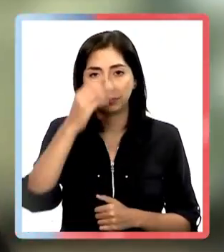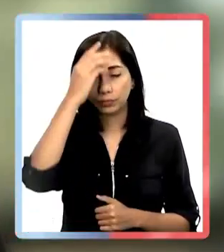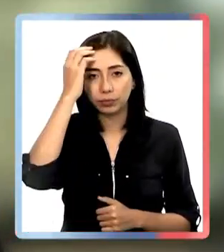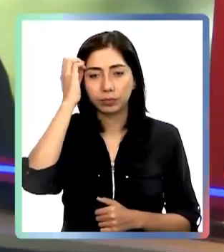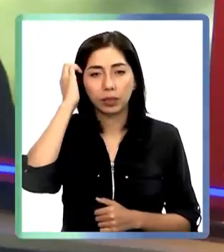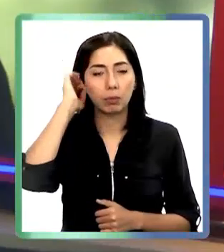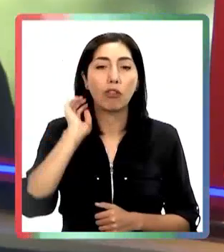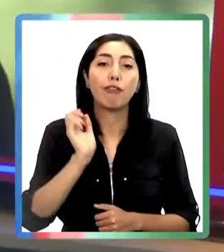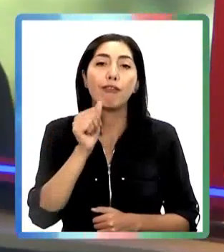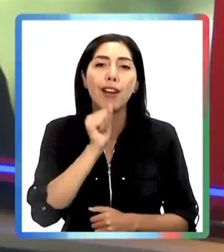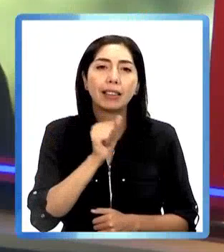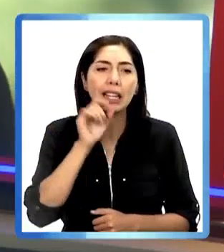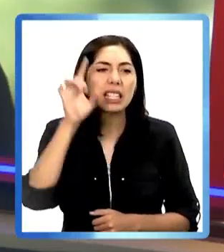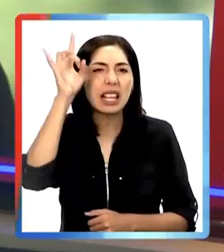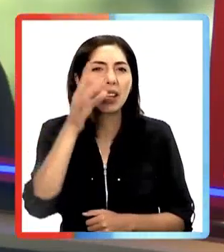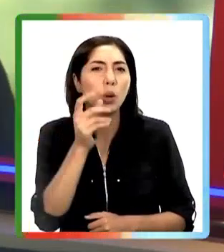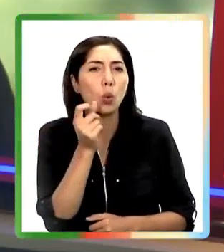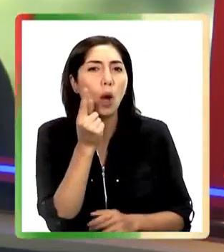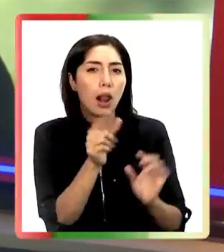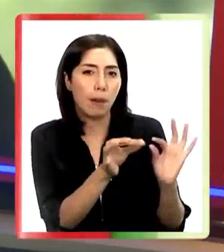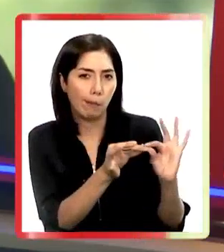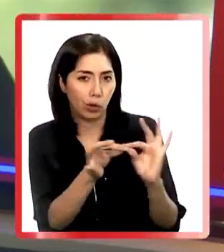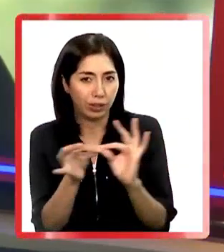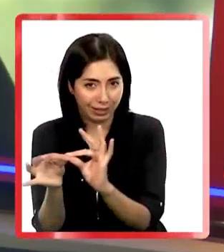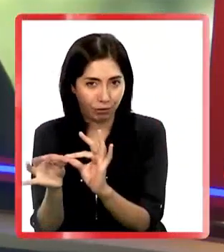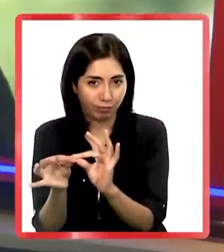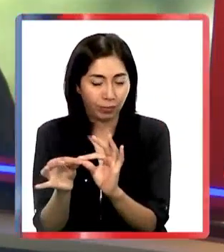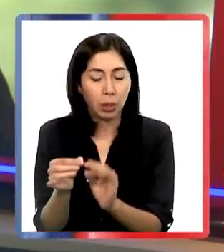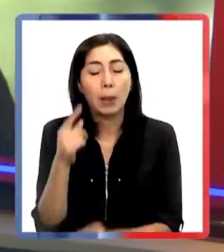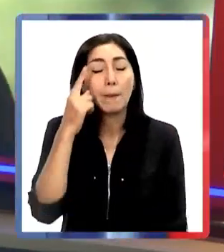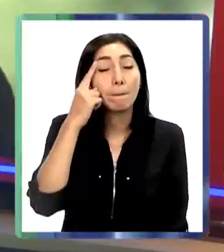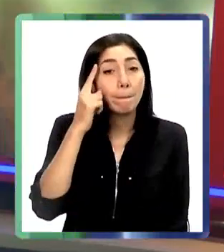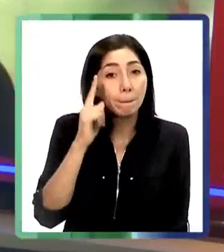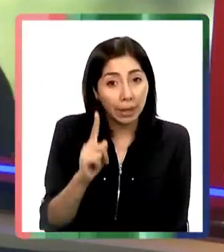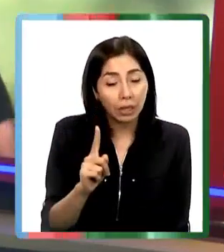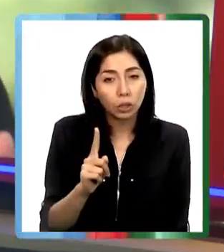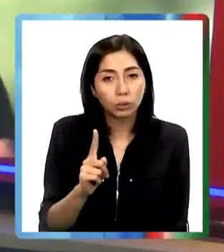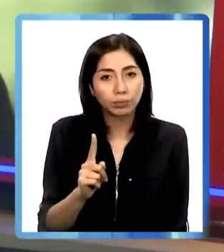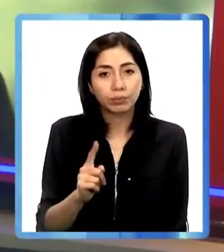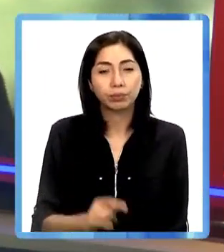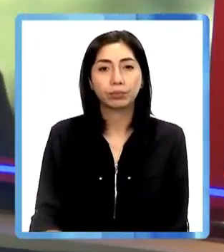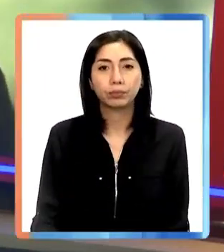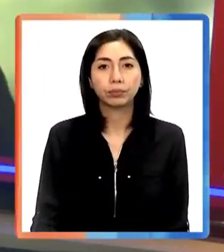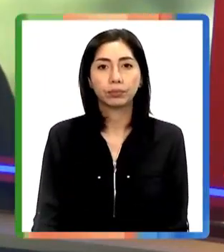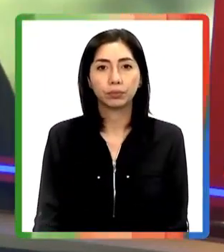necesariamente abarcan y buscan la causa, ¿no? Pero por supuesto que